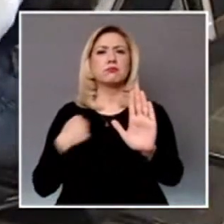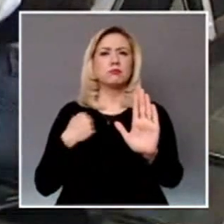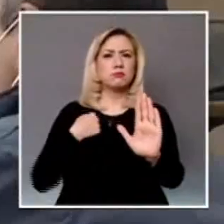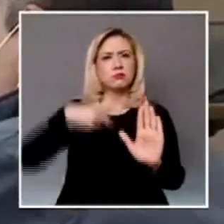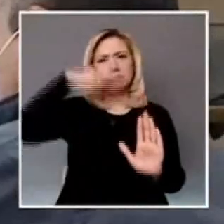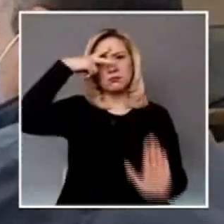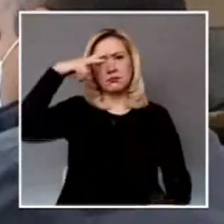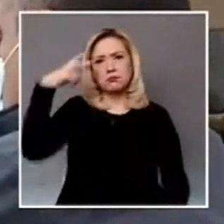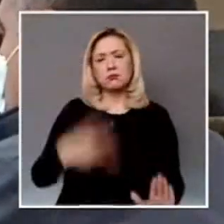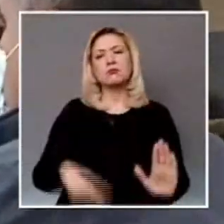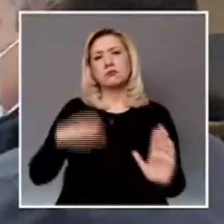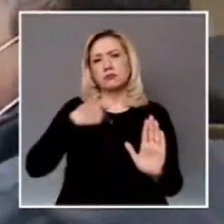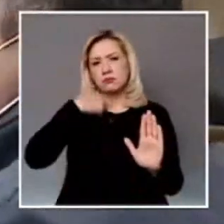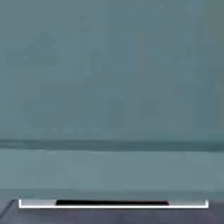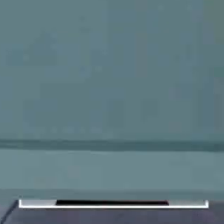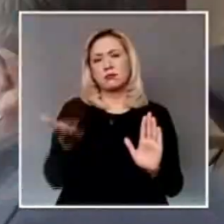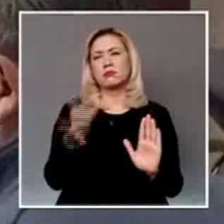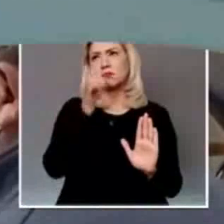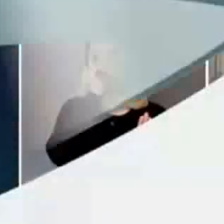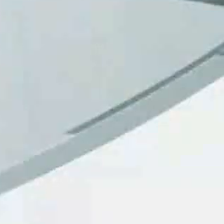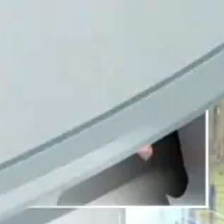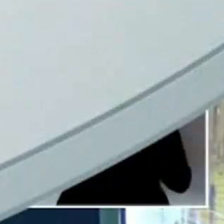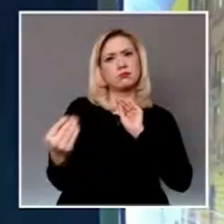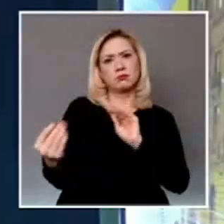para impugnar el acuerdo.